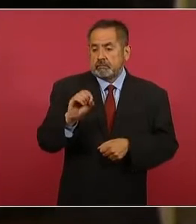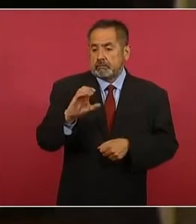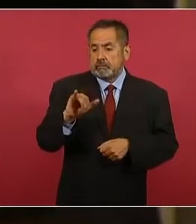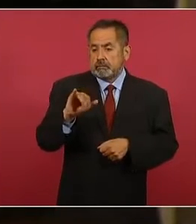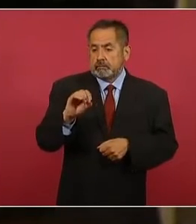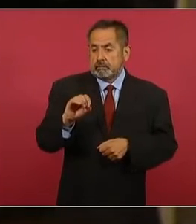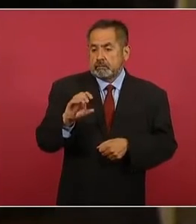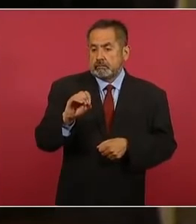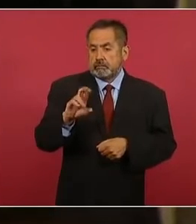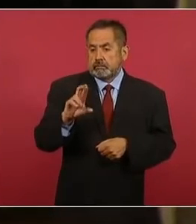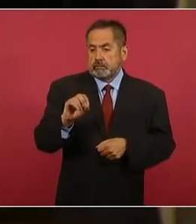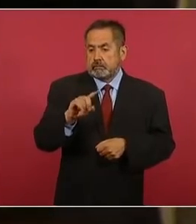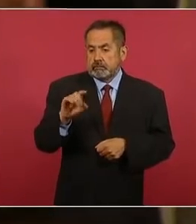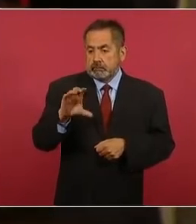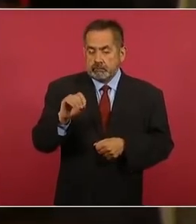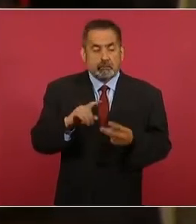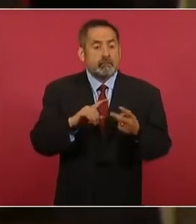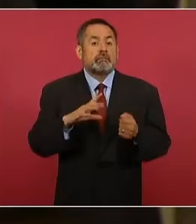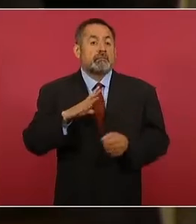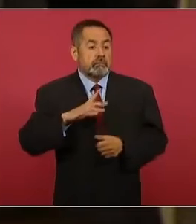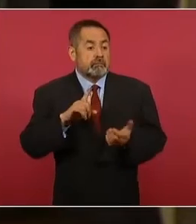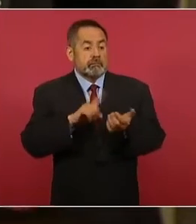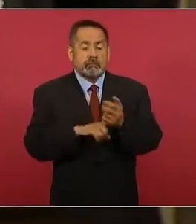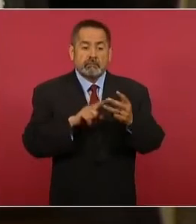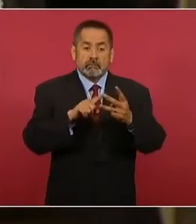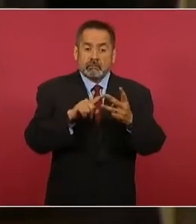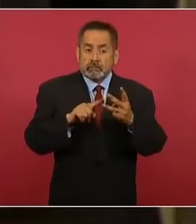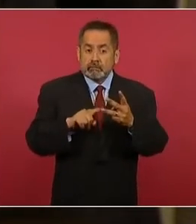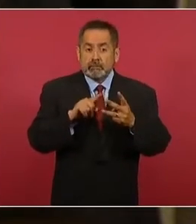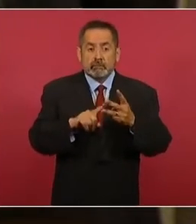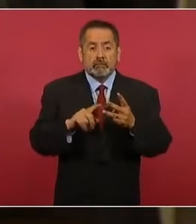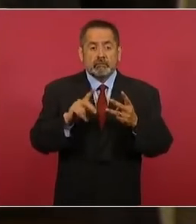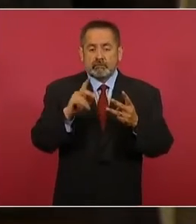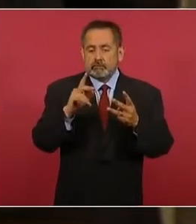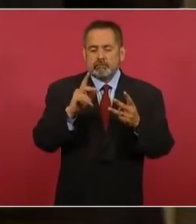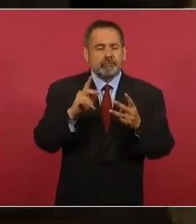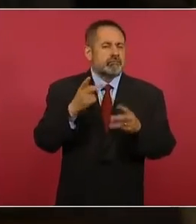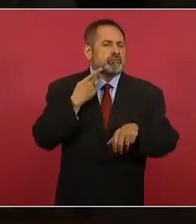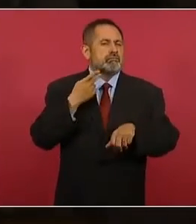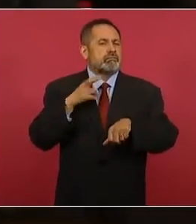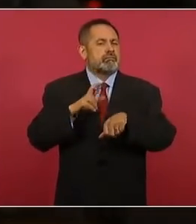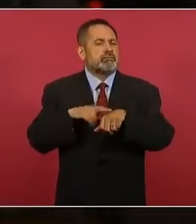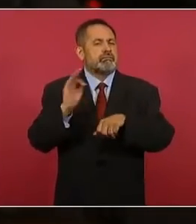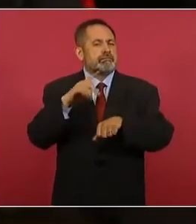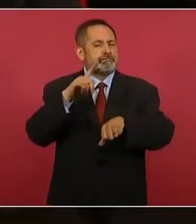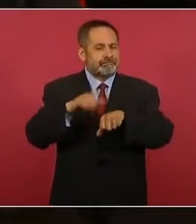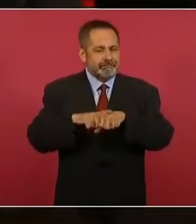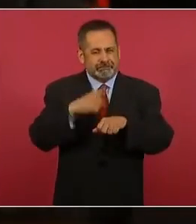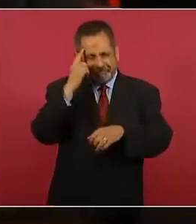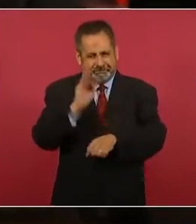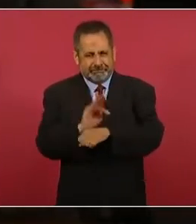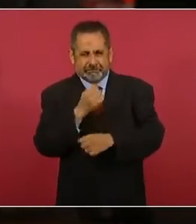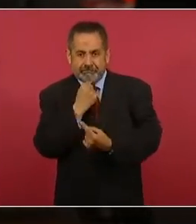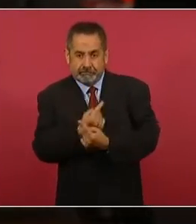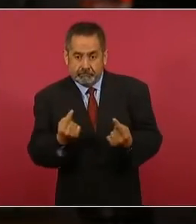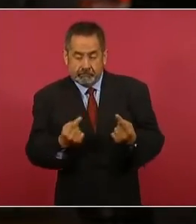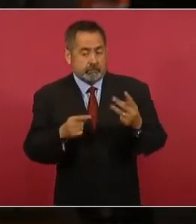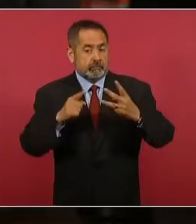sentido, hay 2 funcionarios de la Procuraduría Federal de Protección a las Niñas, Niños y Adolescentes